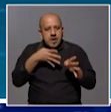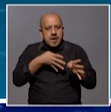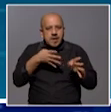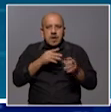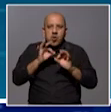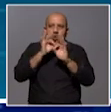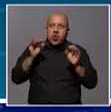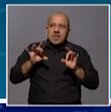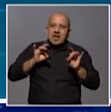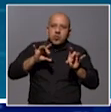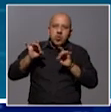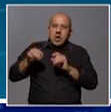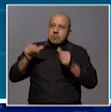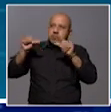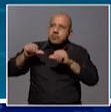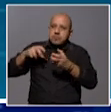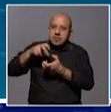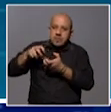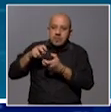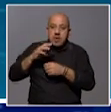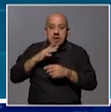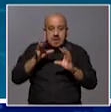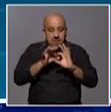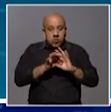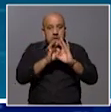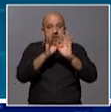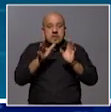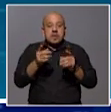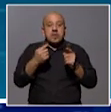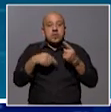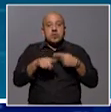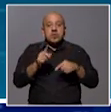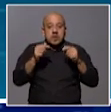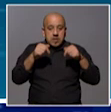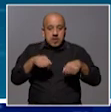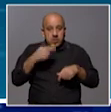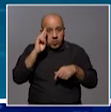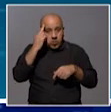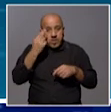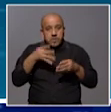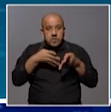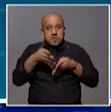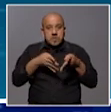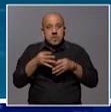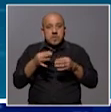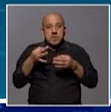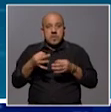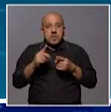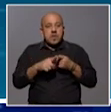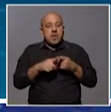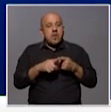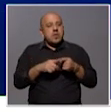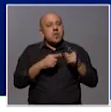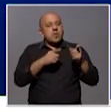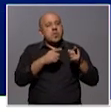catástrofes en muchas democracias aparece este fenómeno que creo que está funcionando en uruguay no es eso